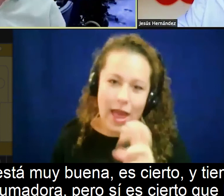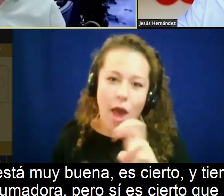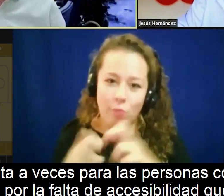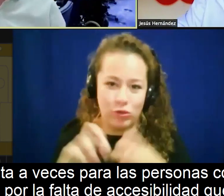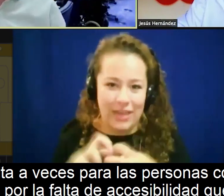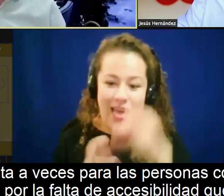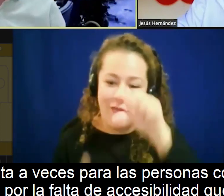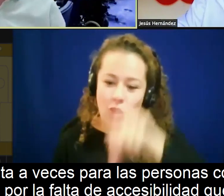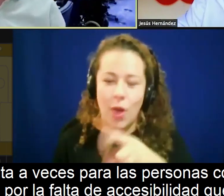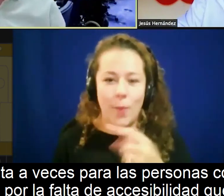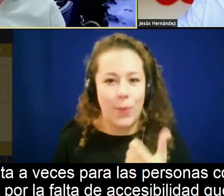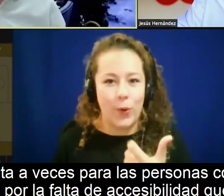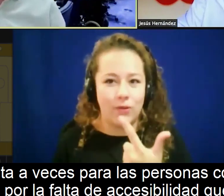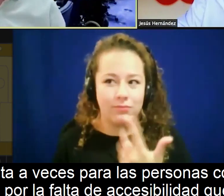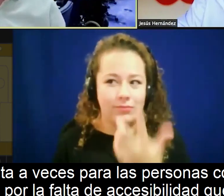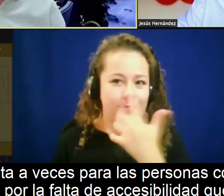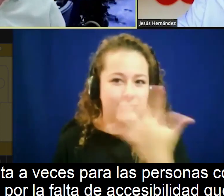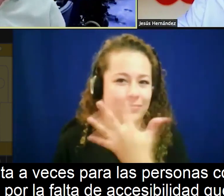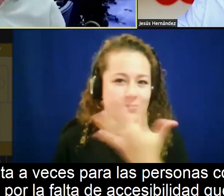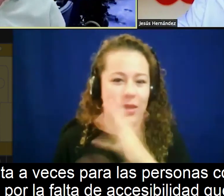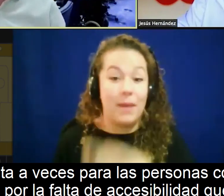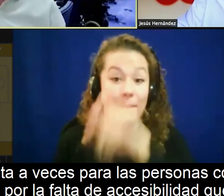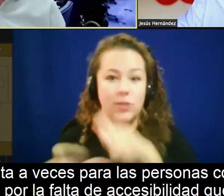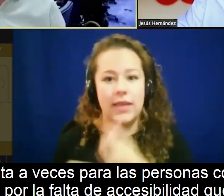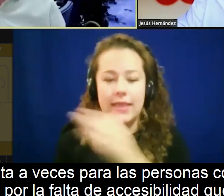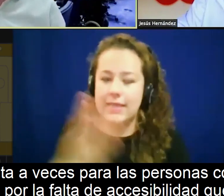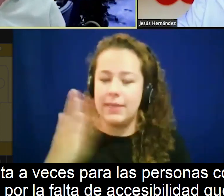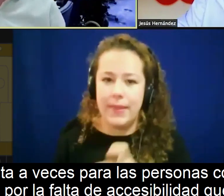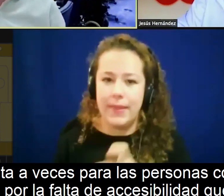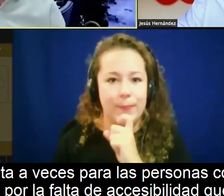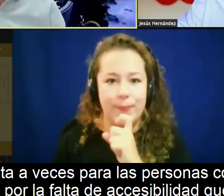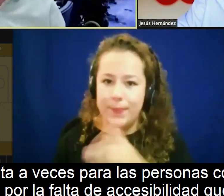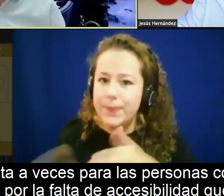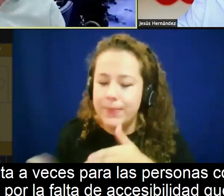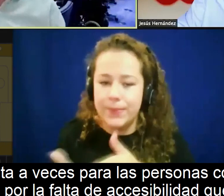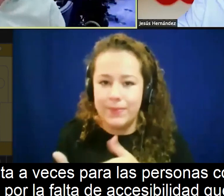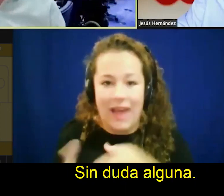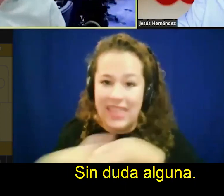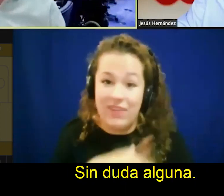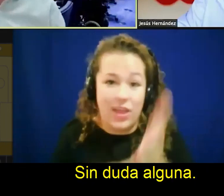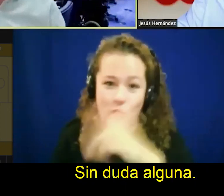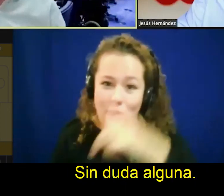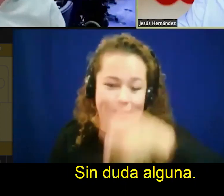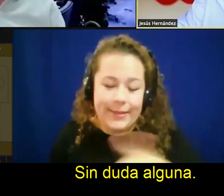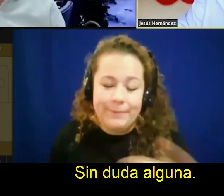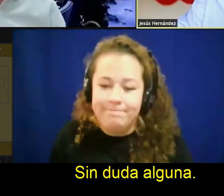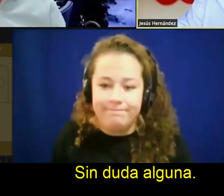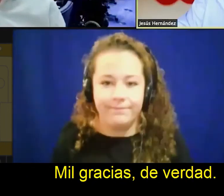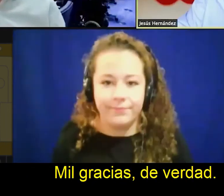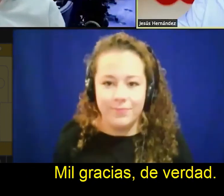como ciudad es un poco inhóspita a veces para las personas con discapacidad por la falta de accesibilidad que hay aquí. Sin duda, pero... sin duda